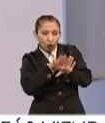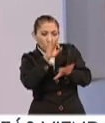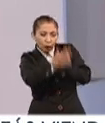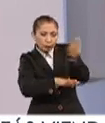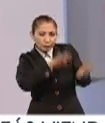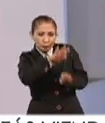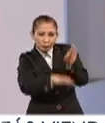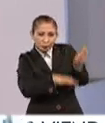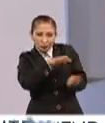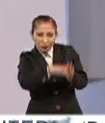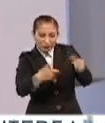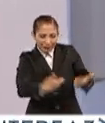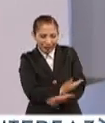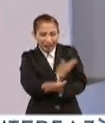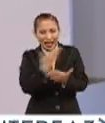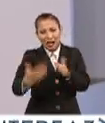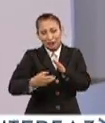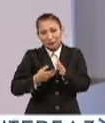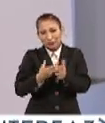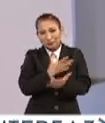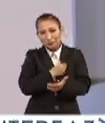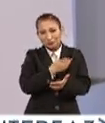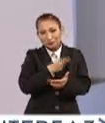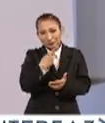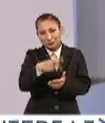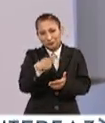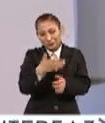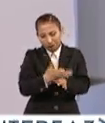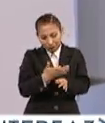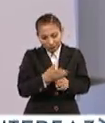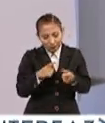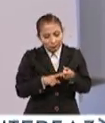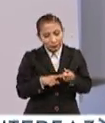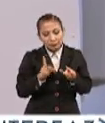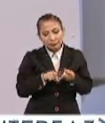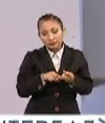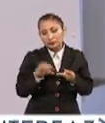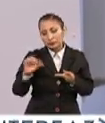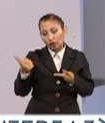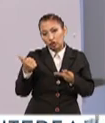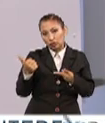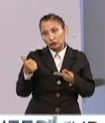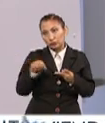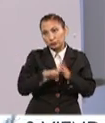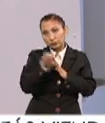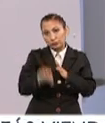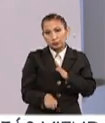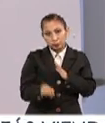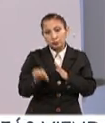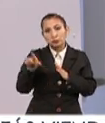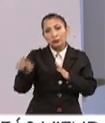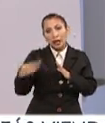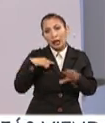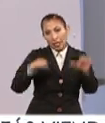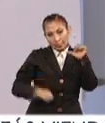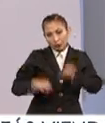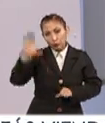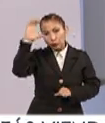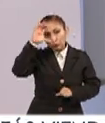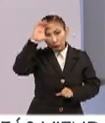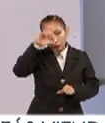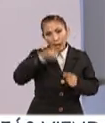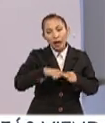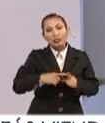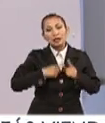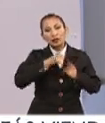cómo se da este nacimiento de en estos momentos. Por ejemplo, también hay actividades de cultura,